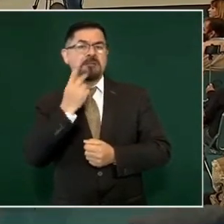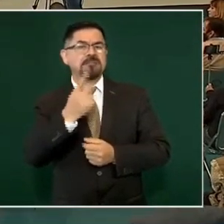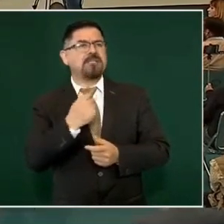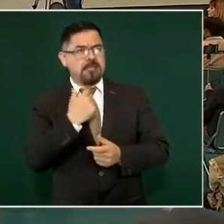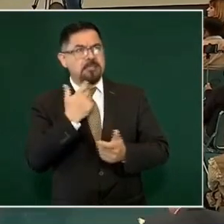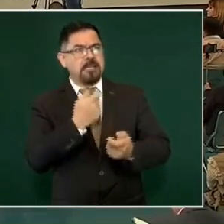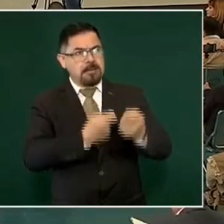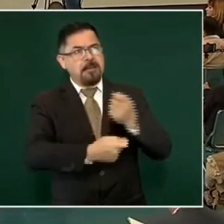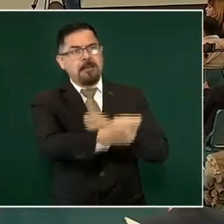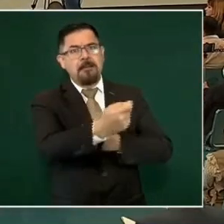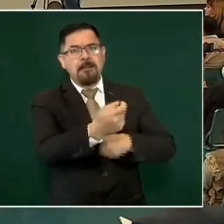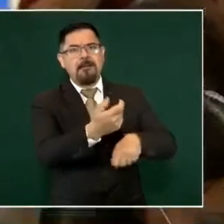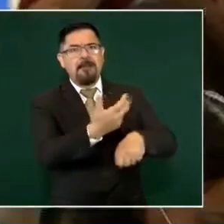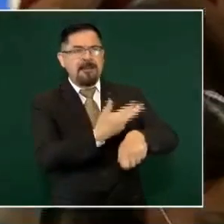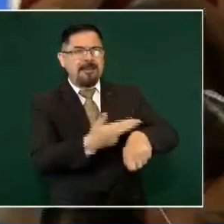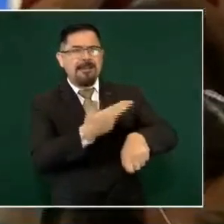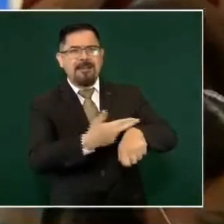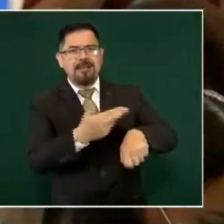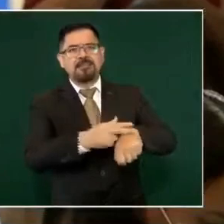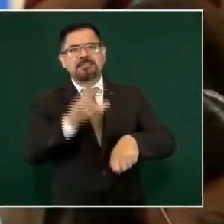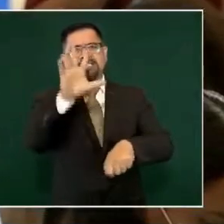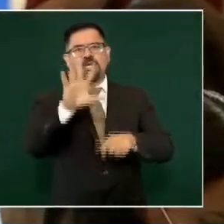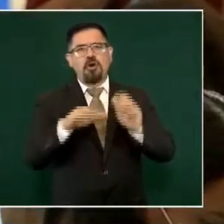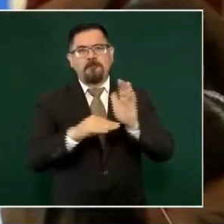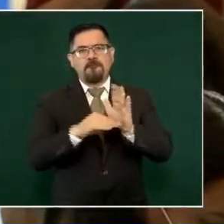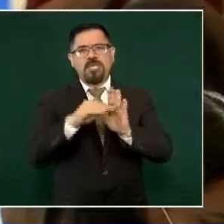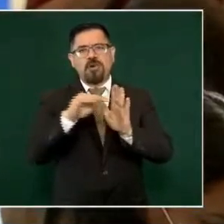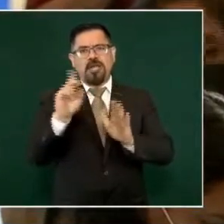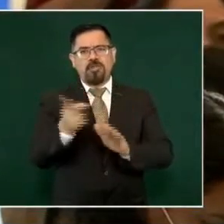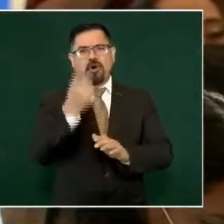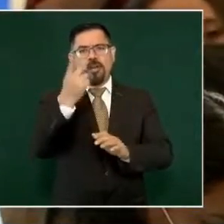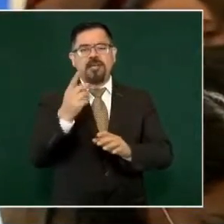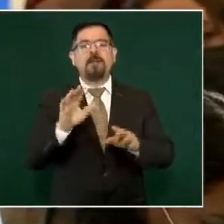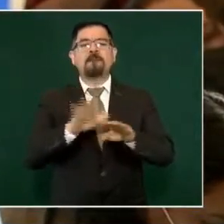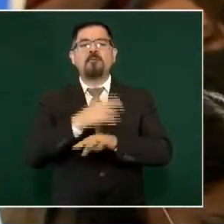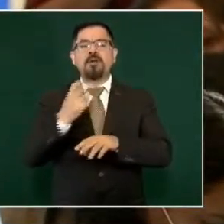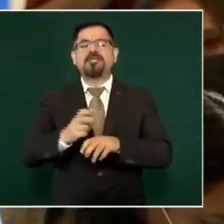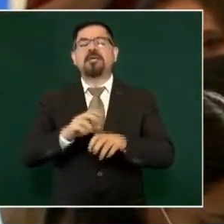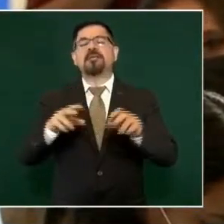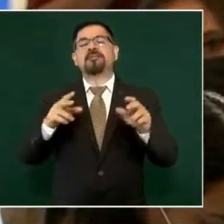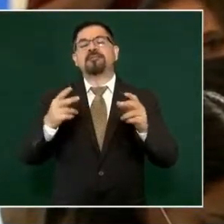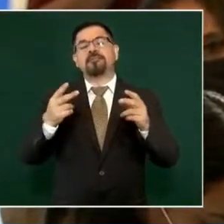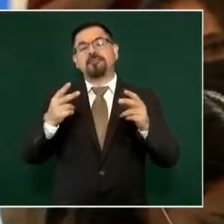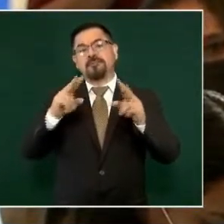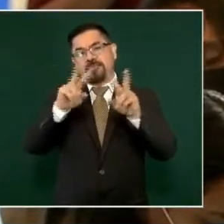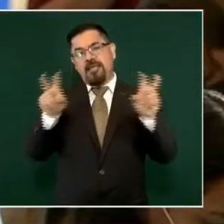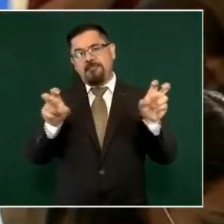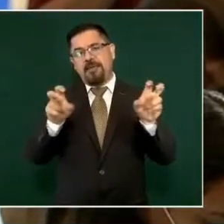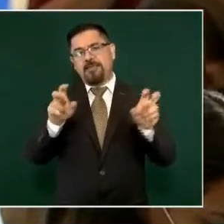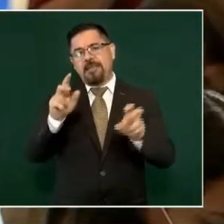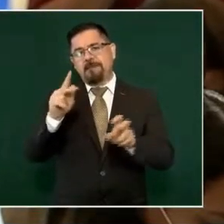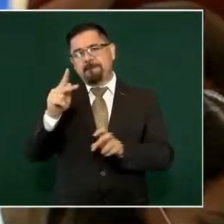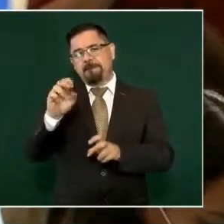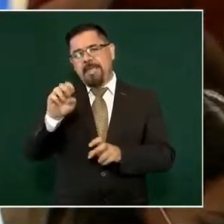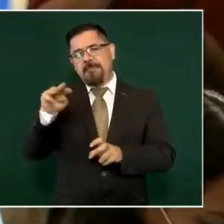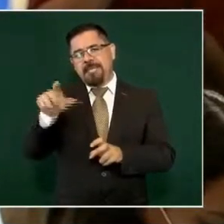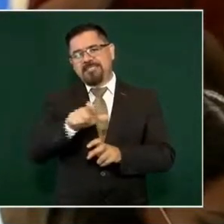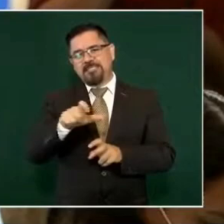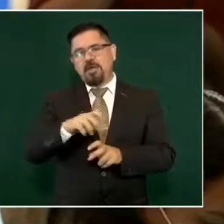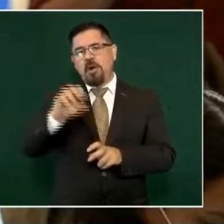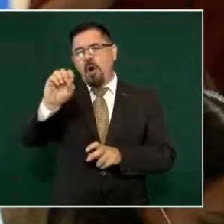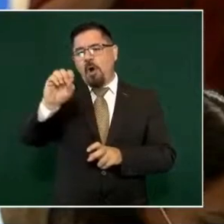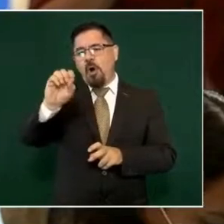millones, tanto por el caso de Odebrecht como el de agronitrogenados. Si desde su punto de vista